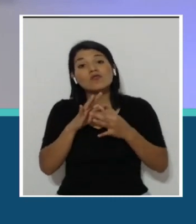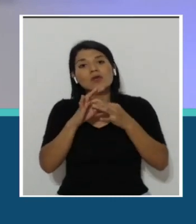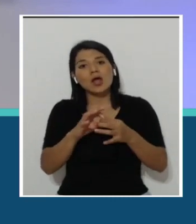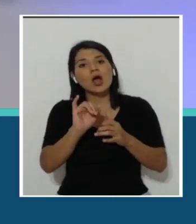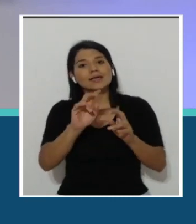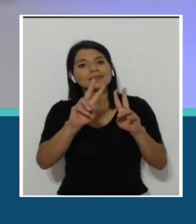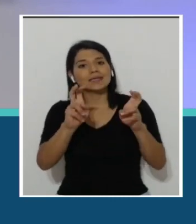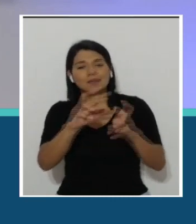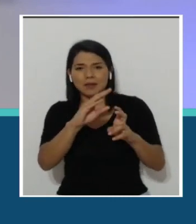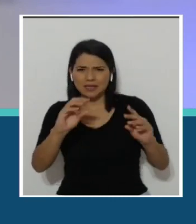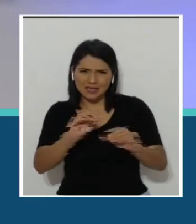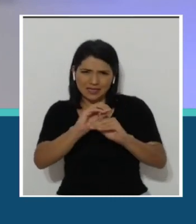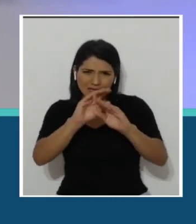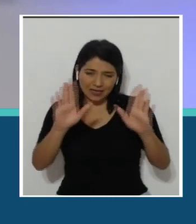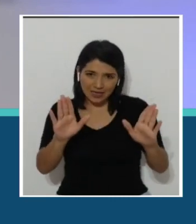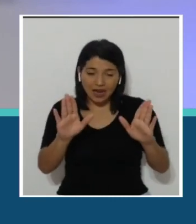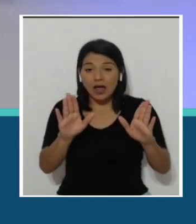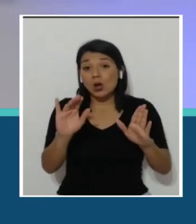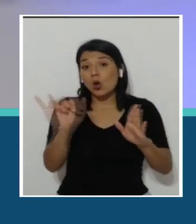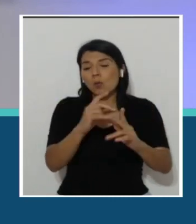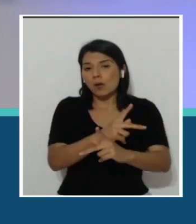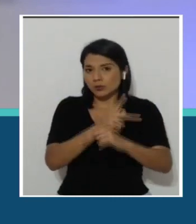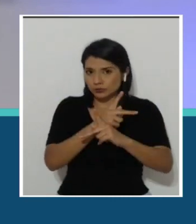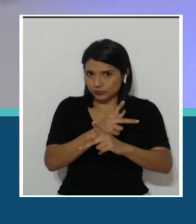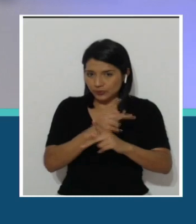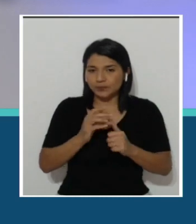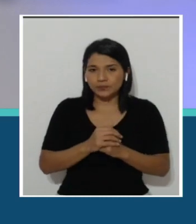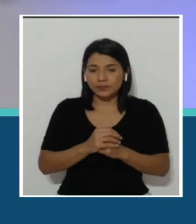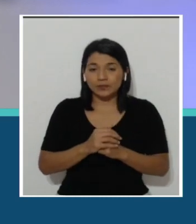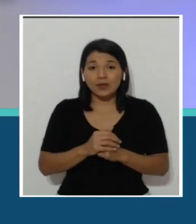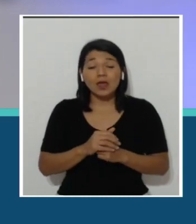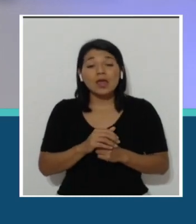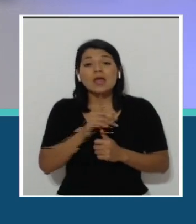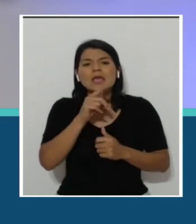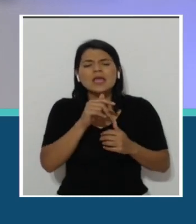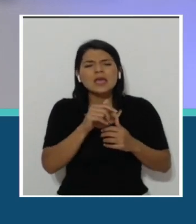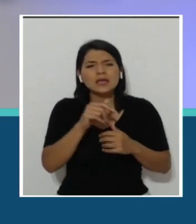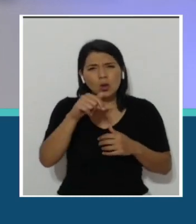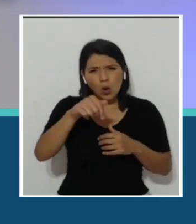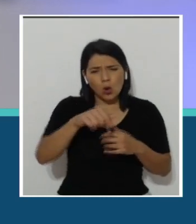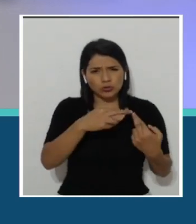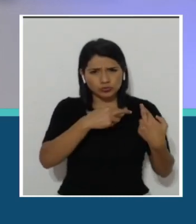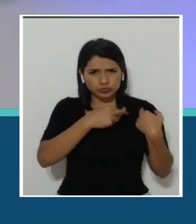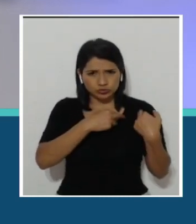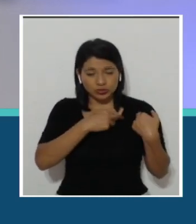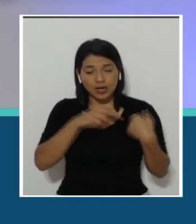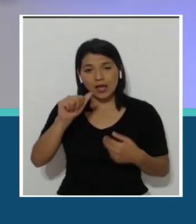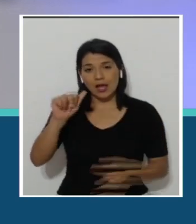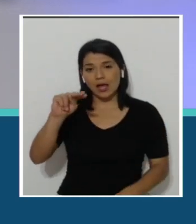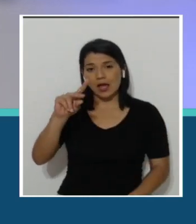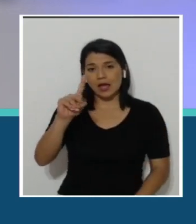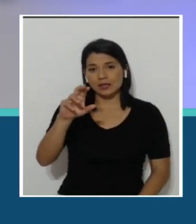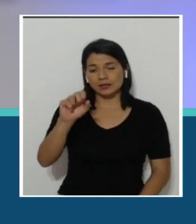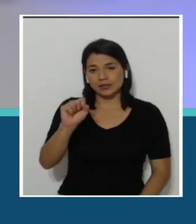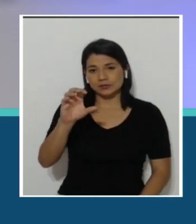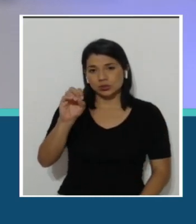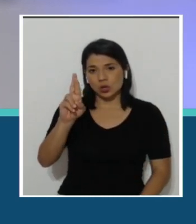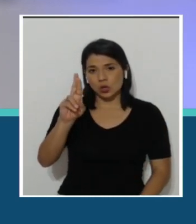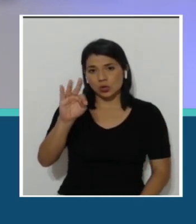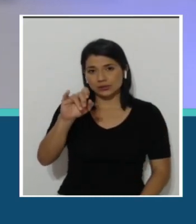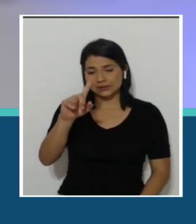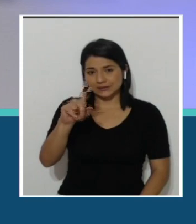en materia preventiva. Es un espacio que estará dirigiendo nuestro compañero Andrés Ortiz a las 8 de la noche para que no se lo pierda. Vamos a